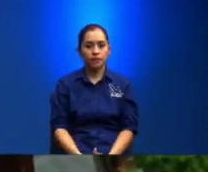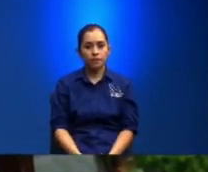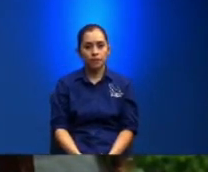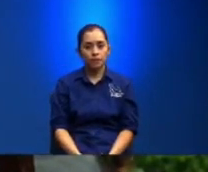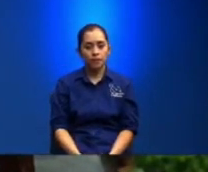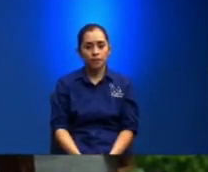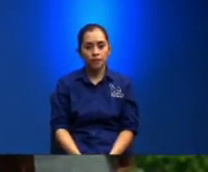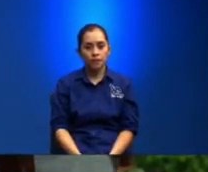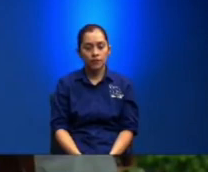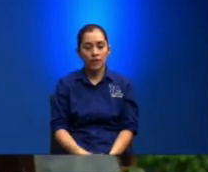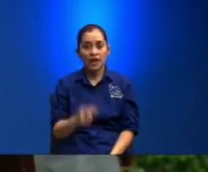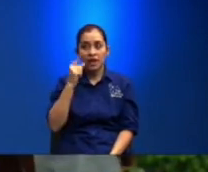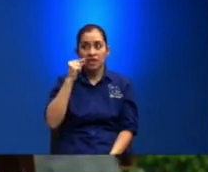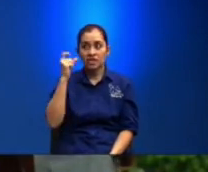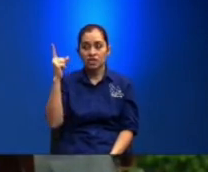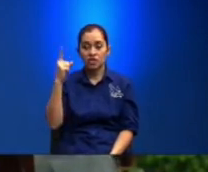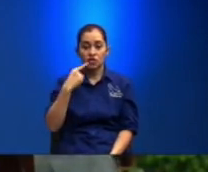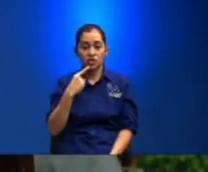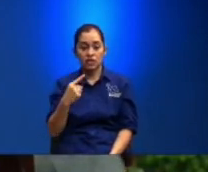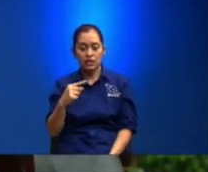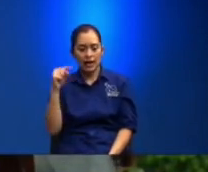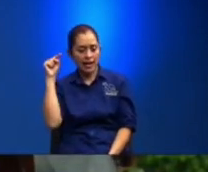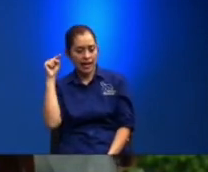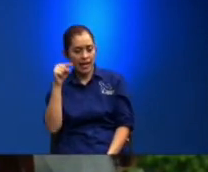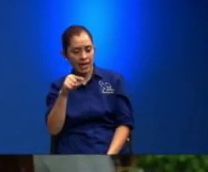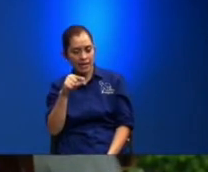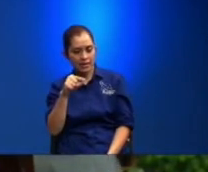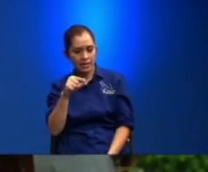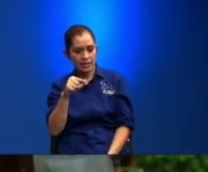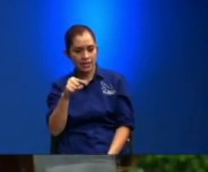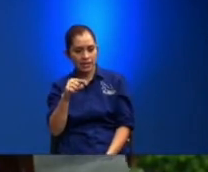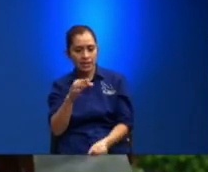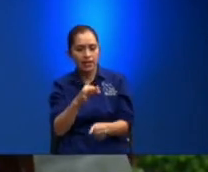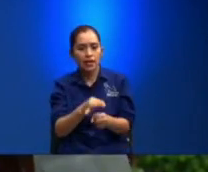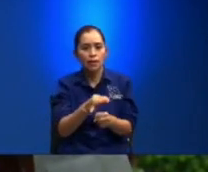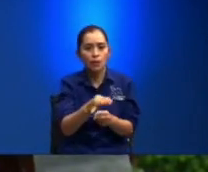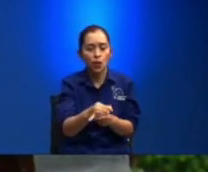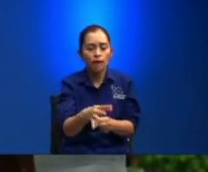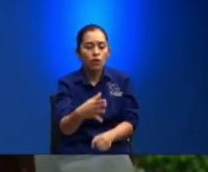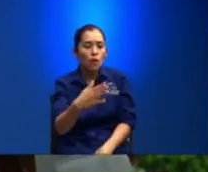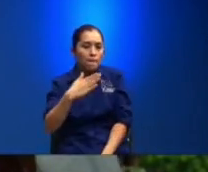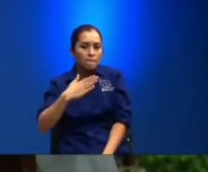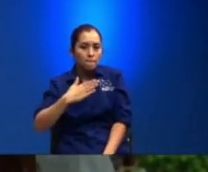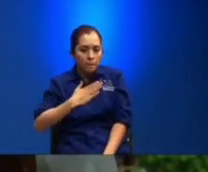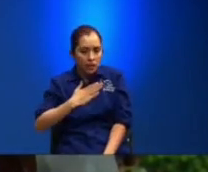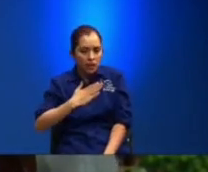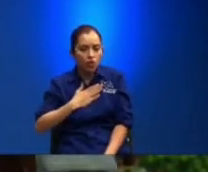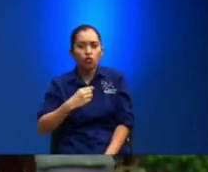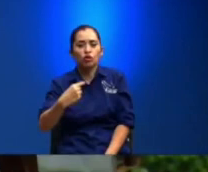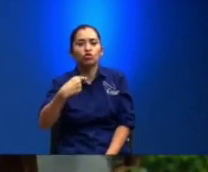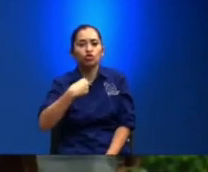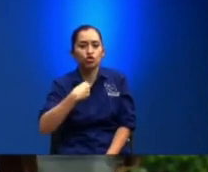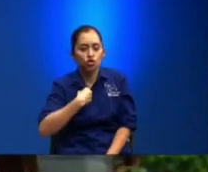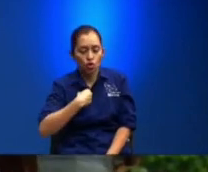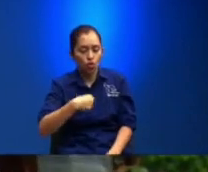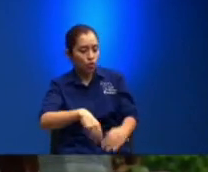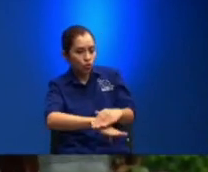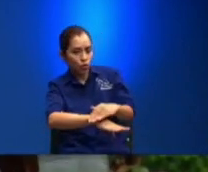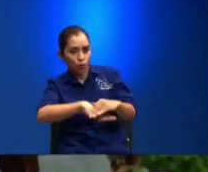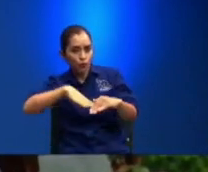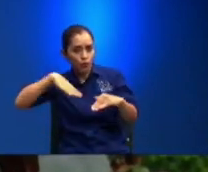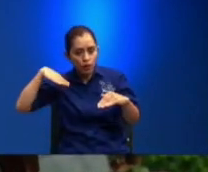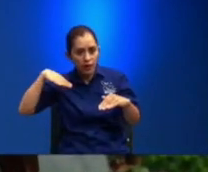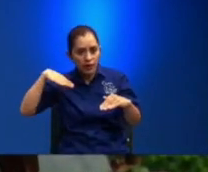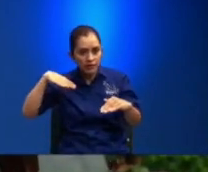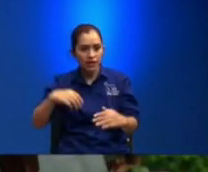yo los voy a sacar llueve truene o relampagueé oled el patatús el o lo que sea yo